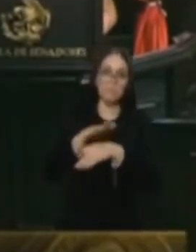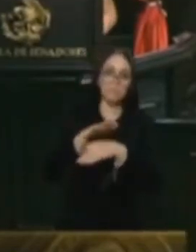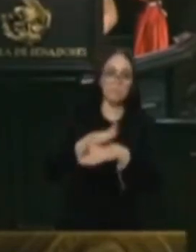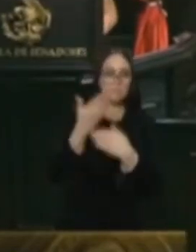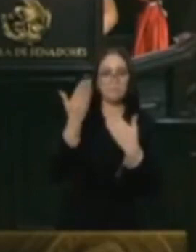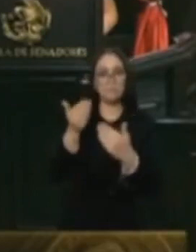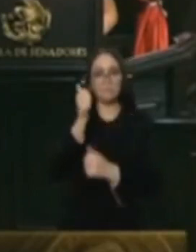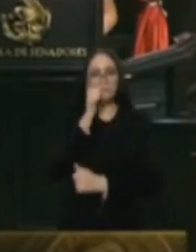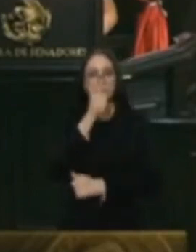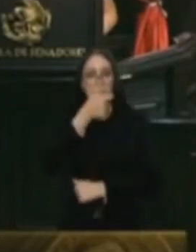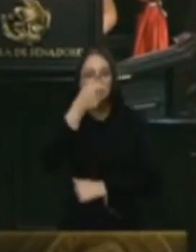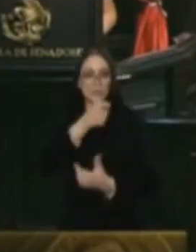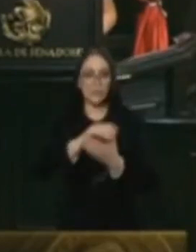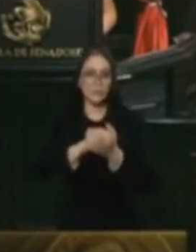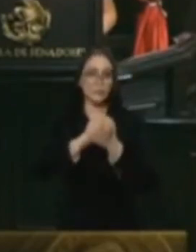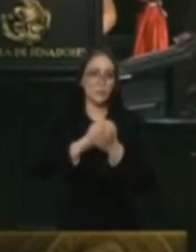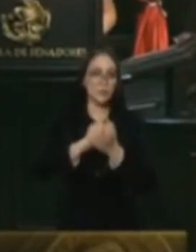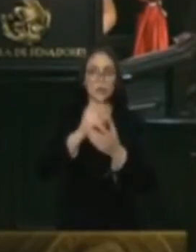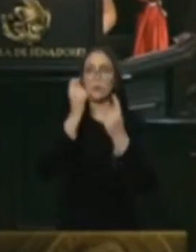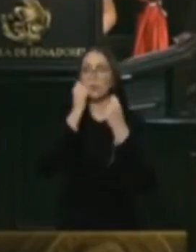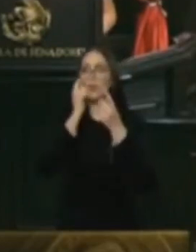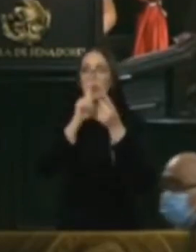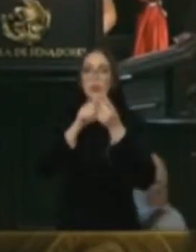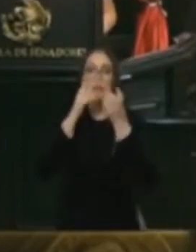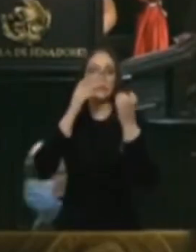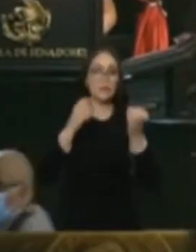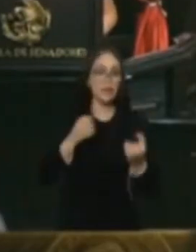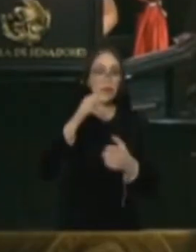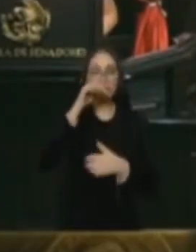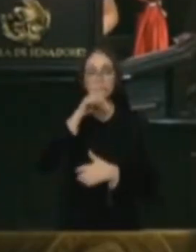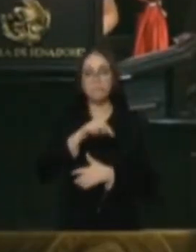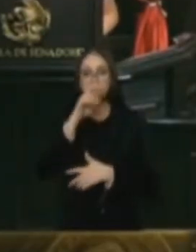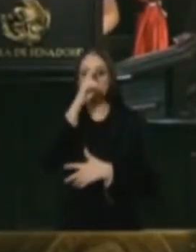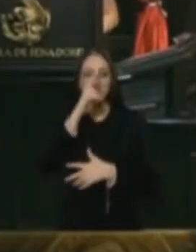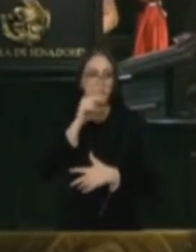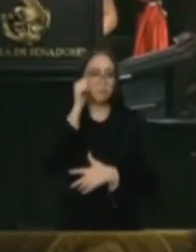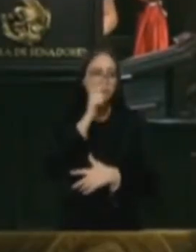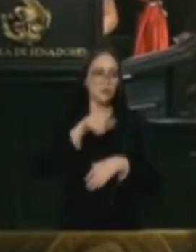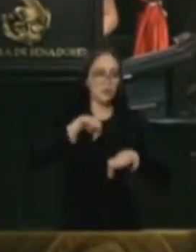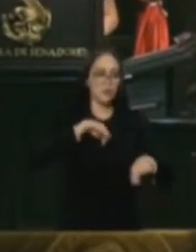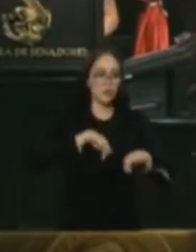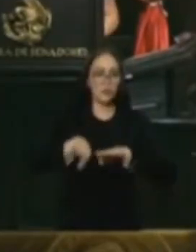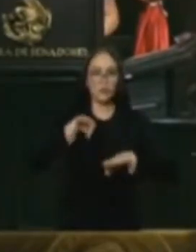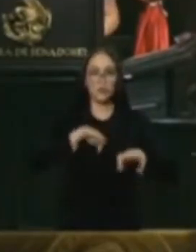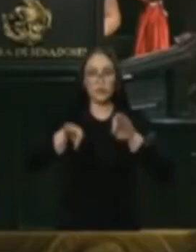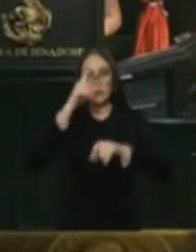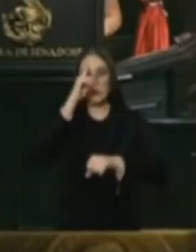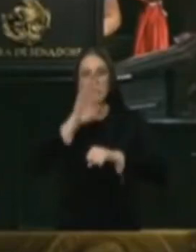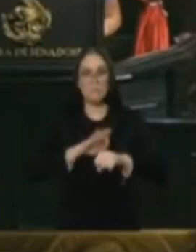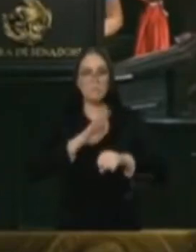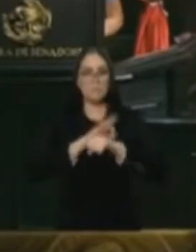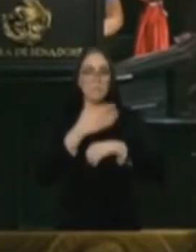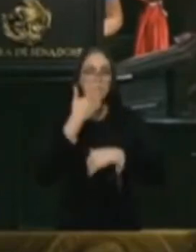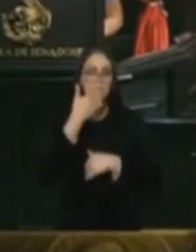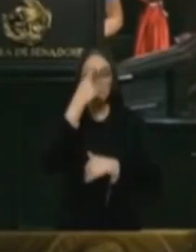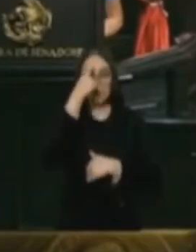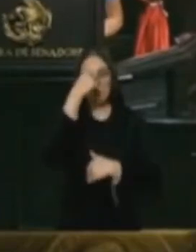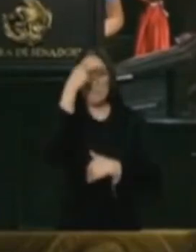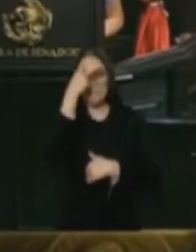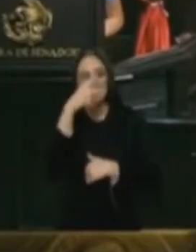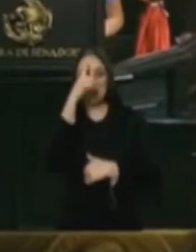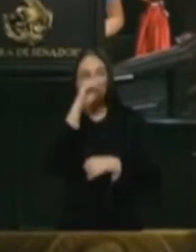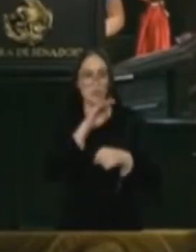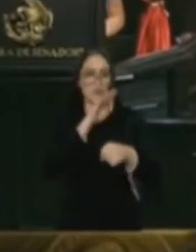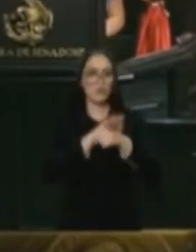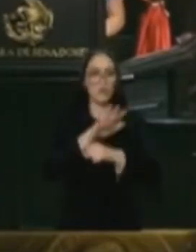un afectuoso saludo a donde quiera que se encuentre de esta patria, trabajando por el bien de México, de las mexicanas y